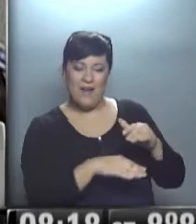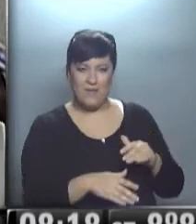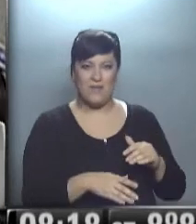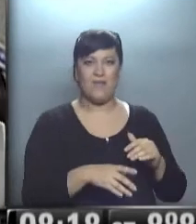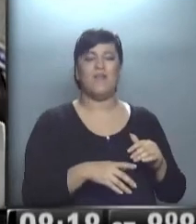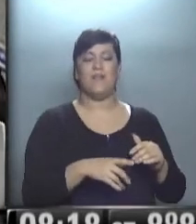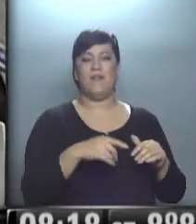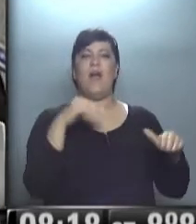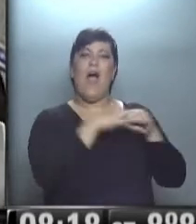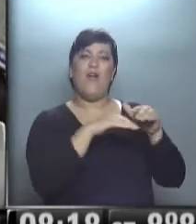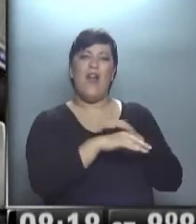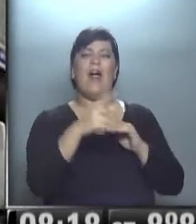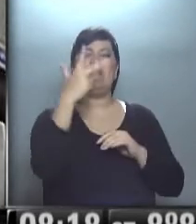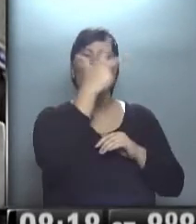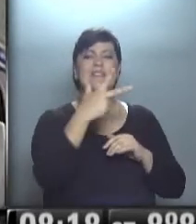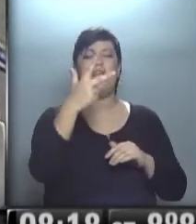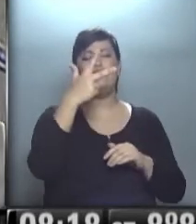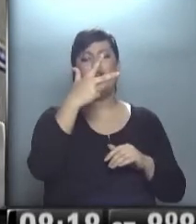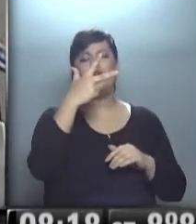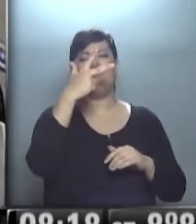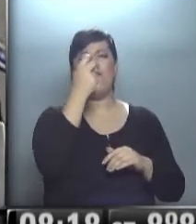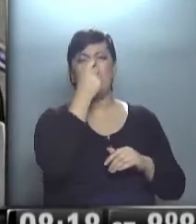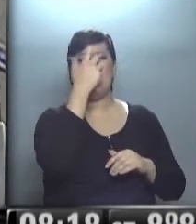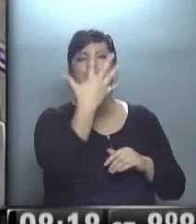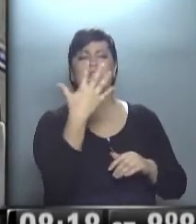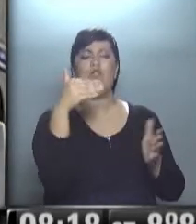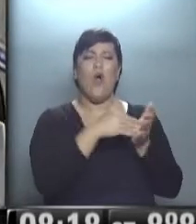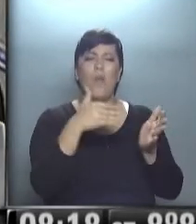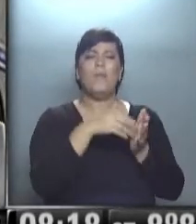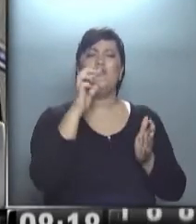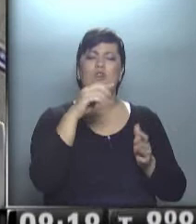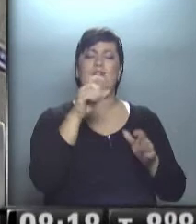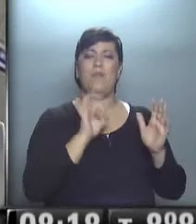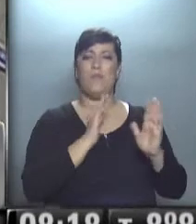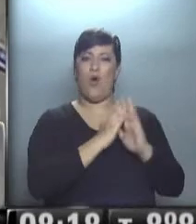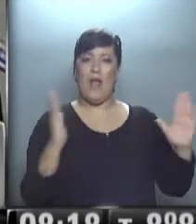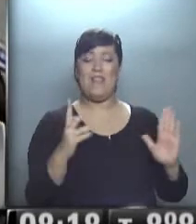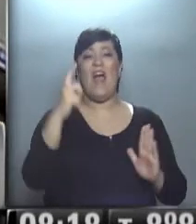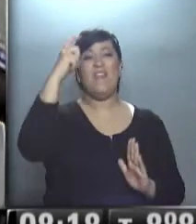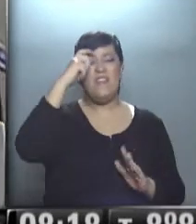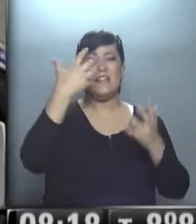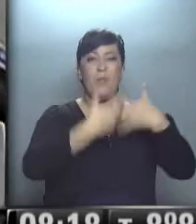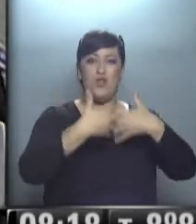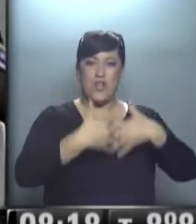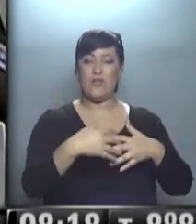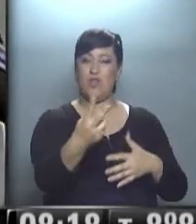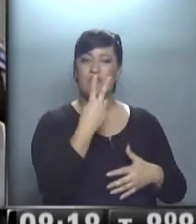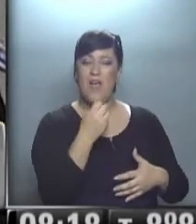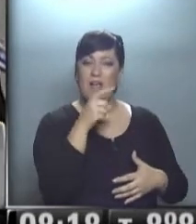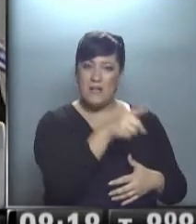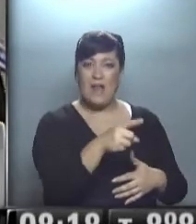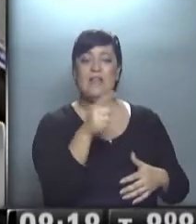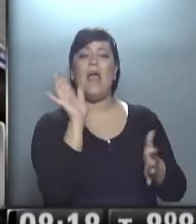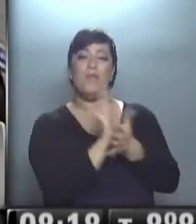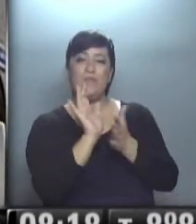626 mil es de dólares anuales o sea 10 proyectos hidroeléctricos ahorran 3 mil